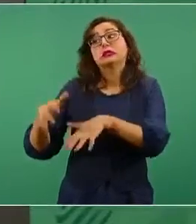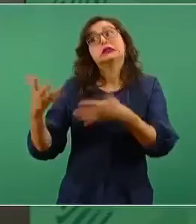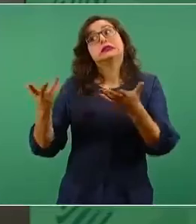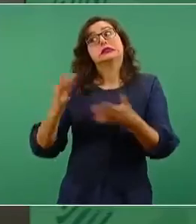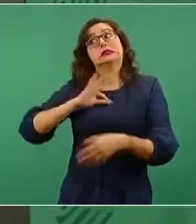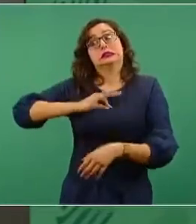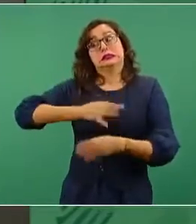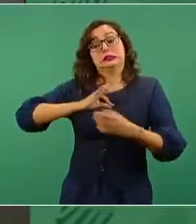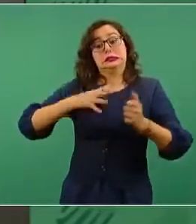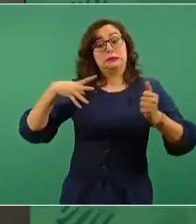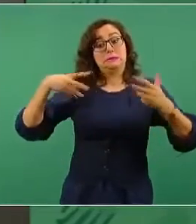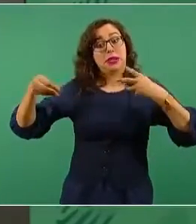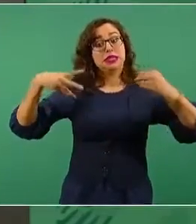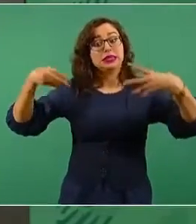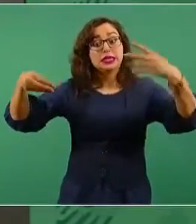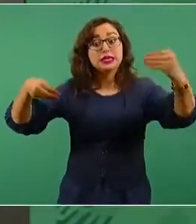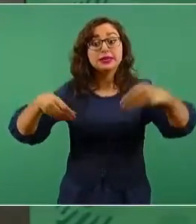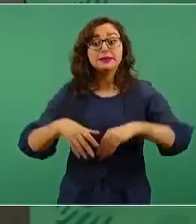pandemia.